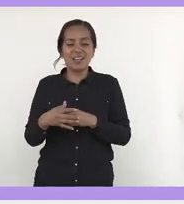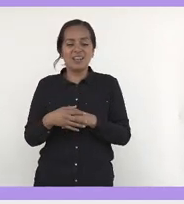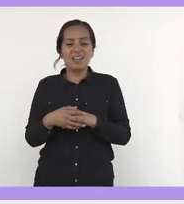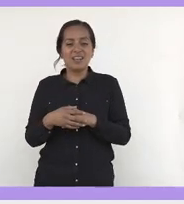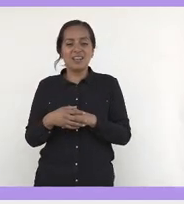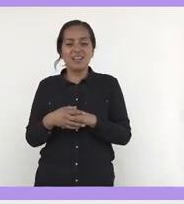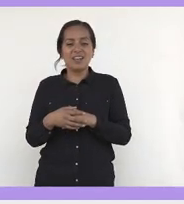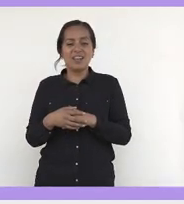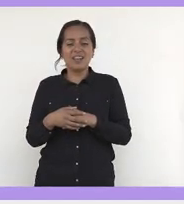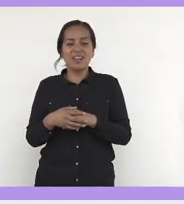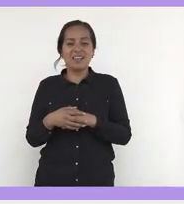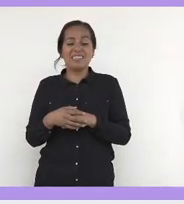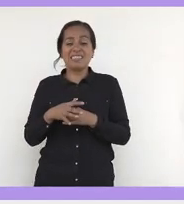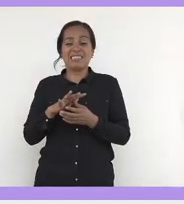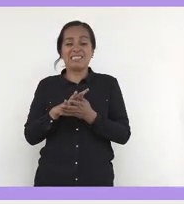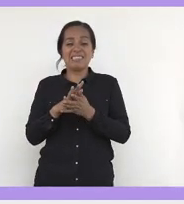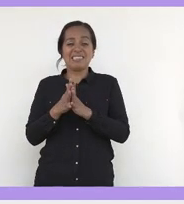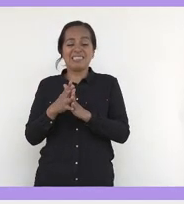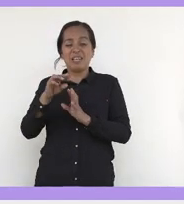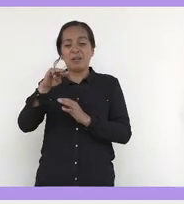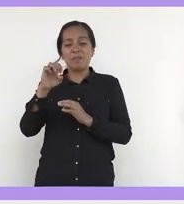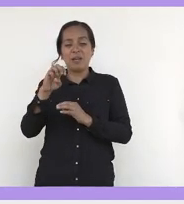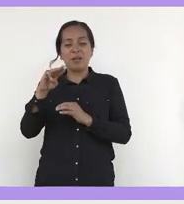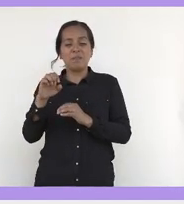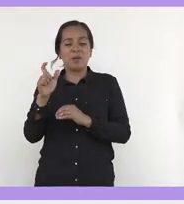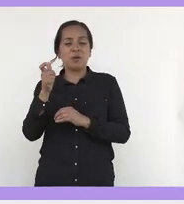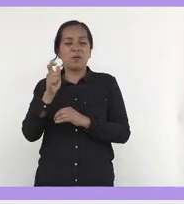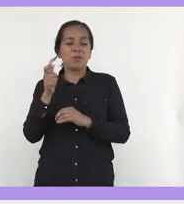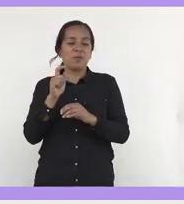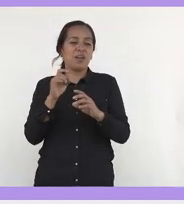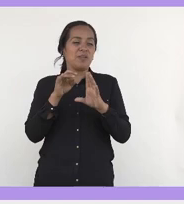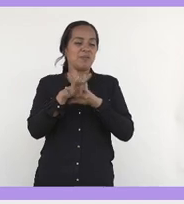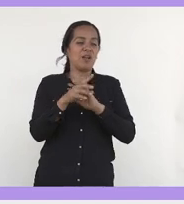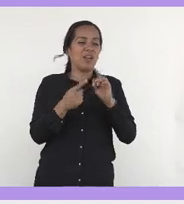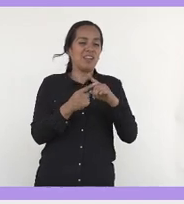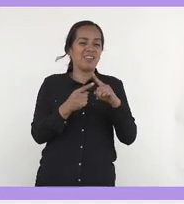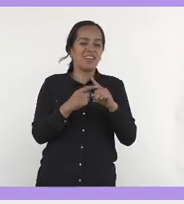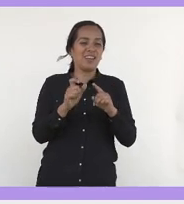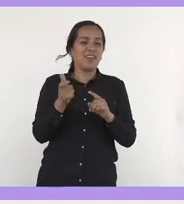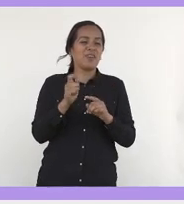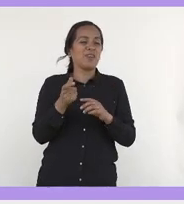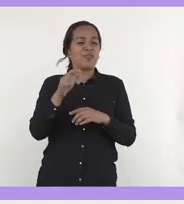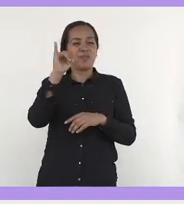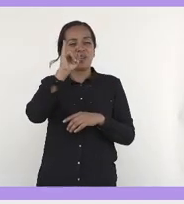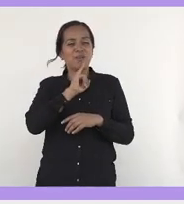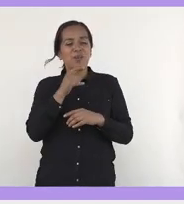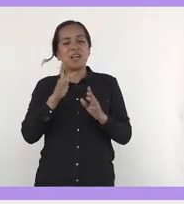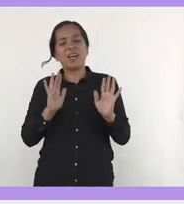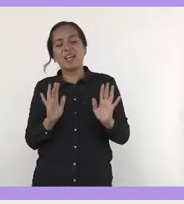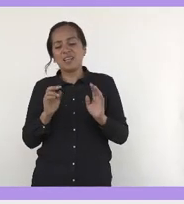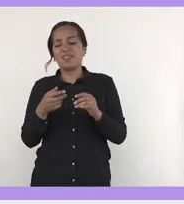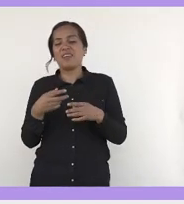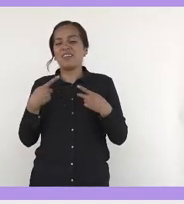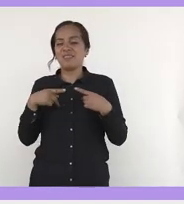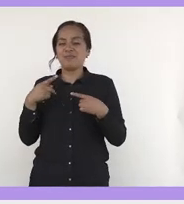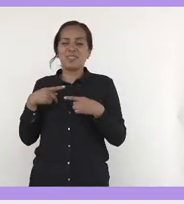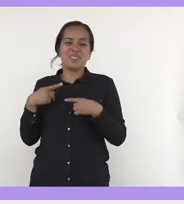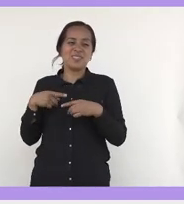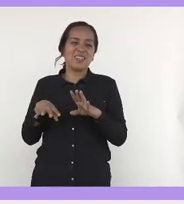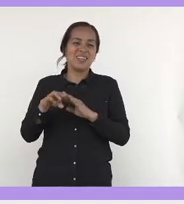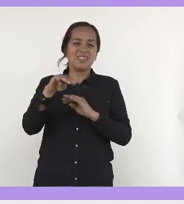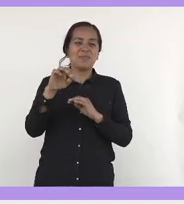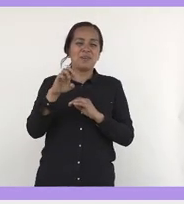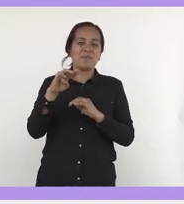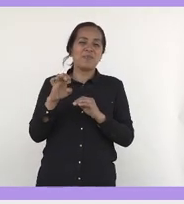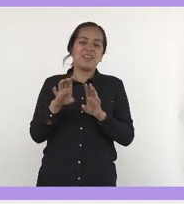y se convirtió en el meme de cuando entrego la tarea cuando expongo con mi jefe Bueno al final la gente conectó contigo lo siguiente